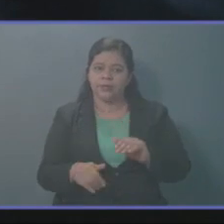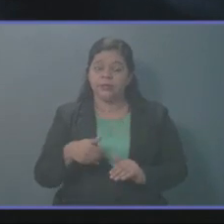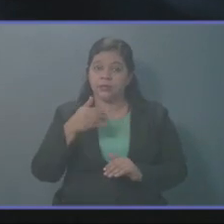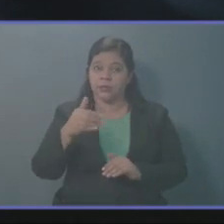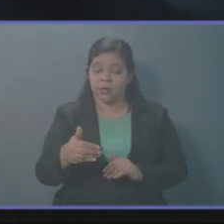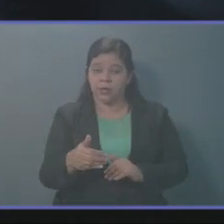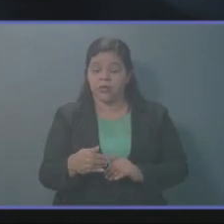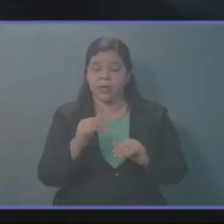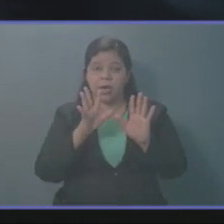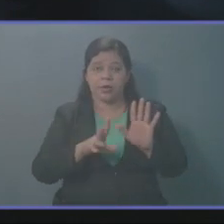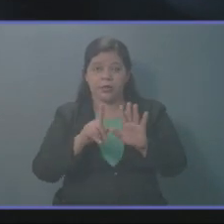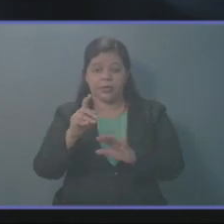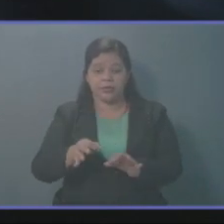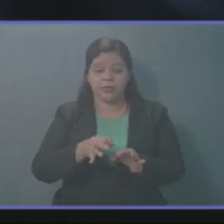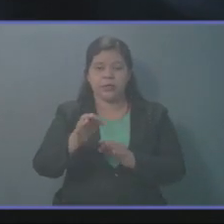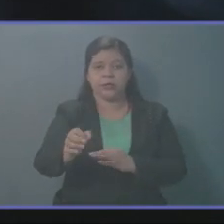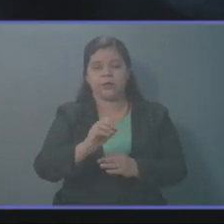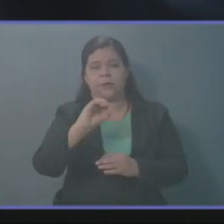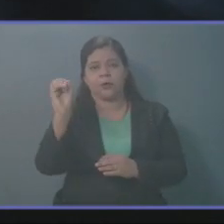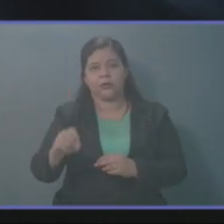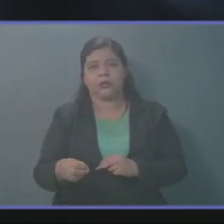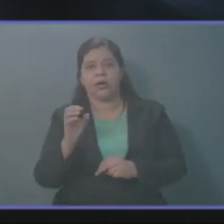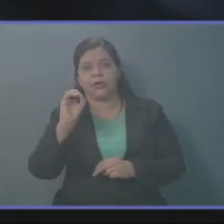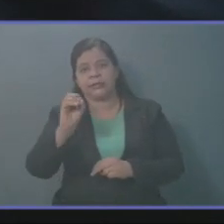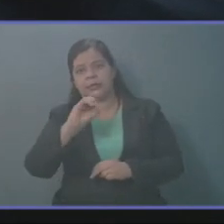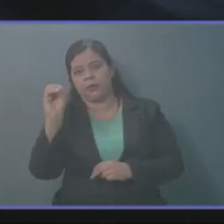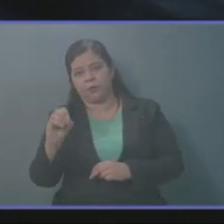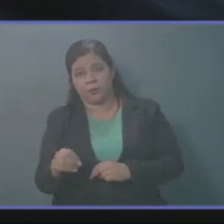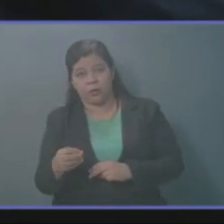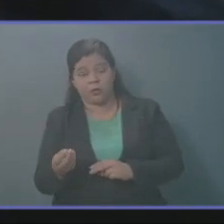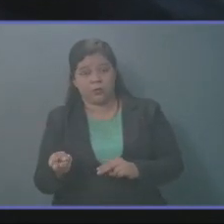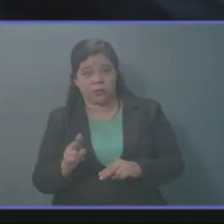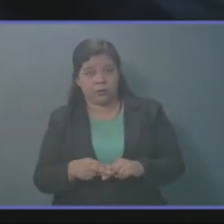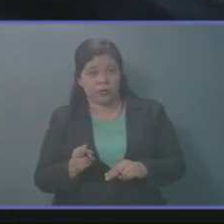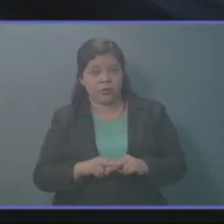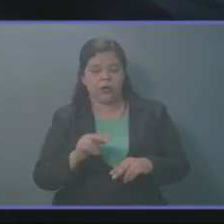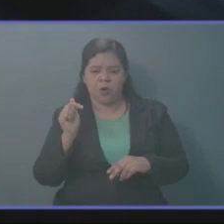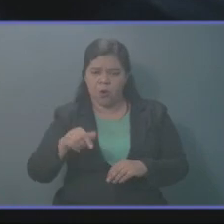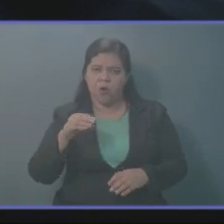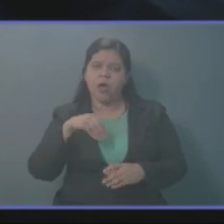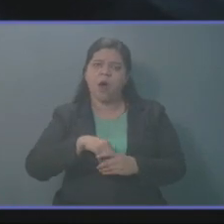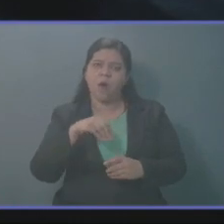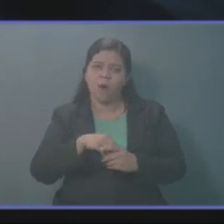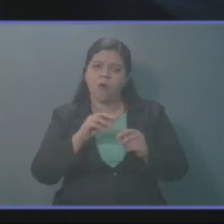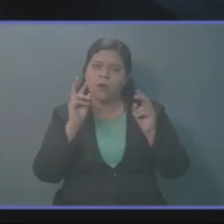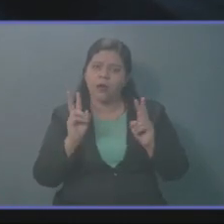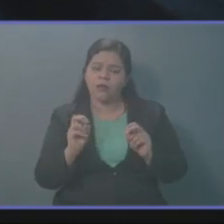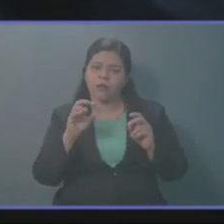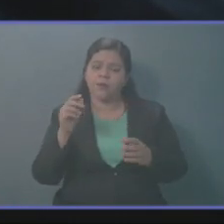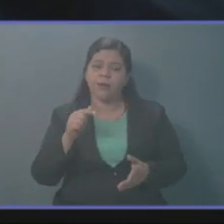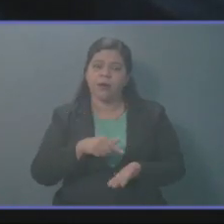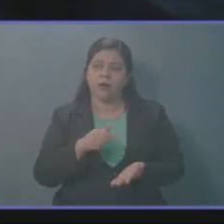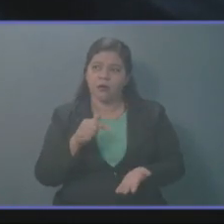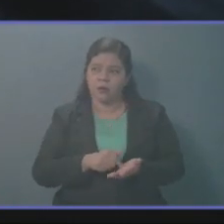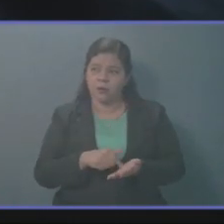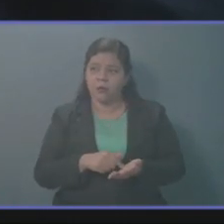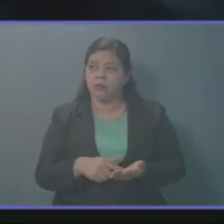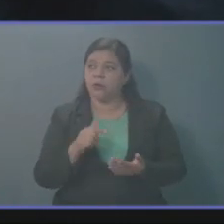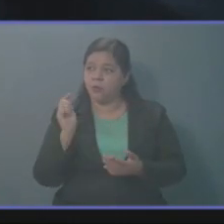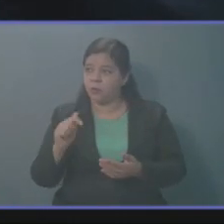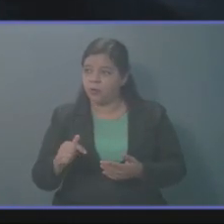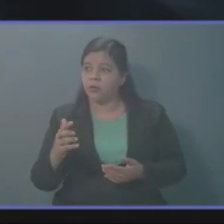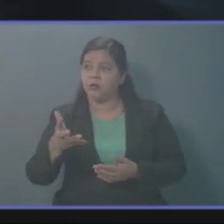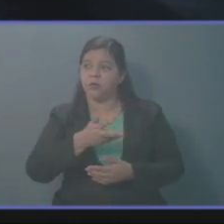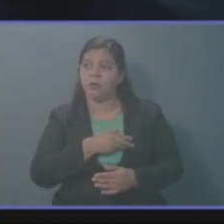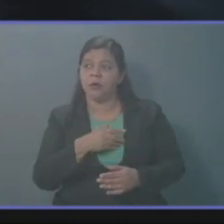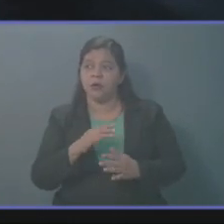16 de gracia, y una tasa del 0%, en lo que representaría para el gobierno obtener ahorros en relación al servicio de la deuda. En ese orden, esta Secretaría de